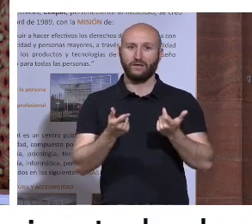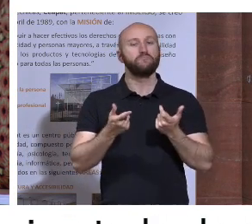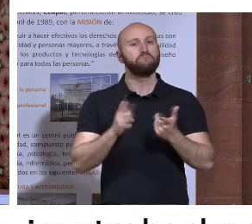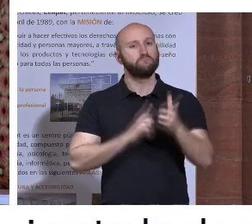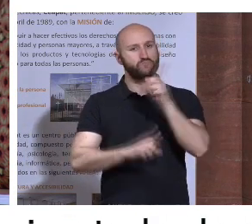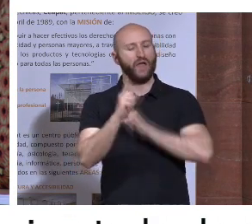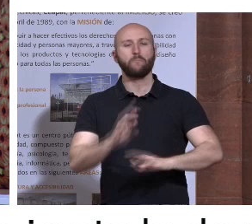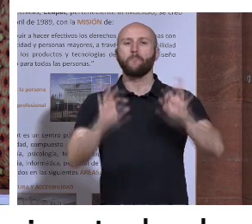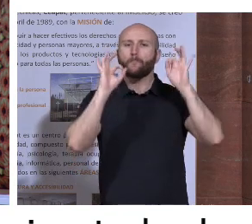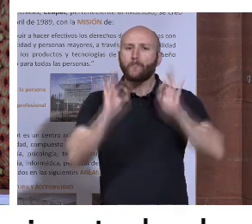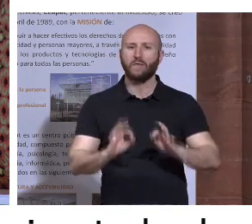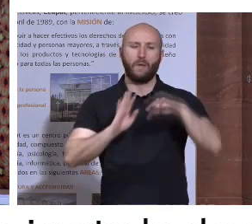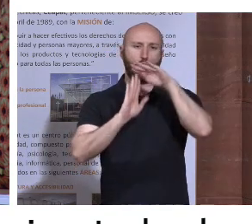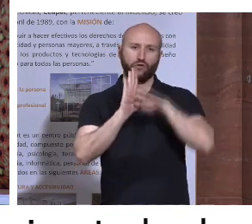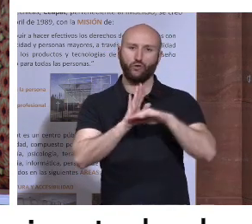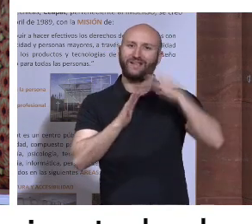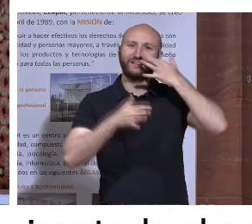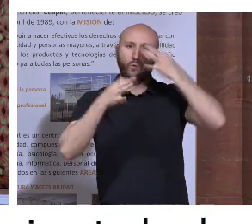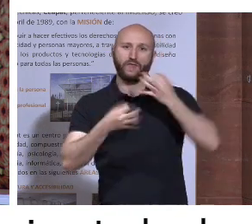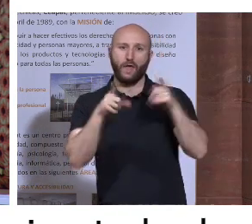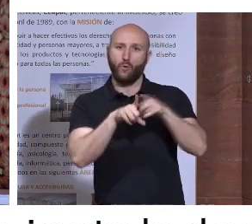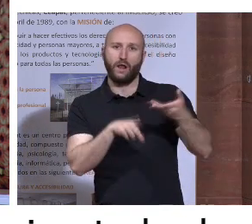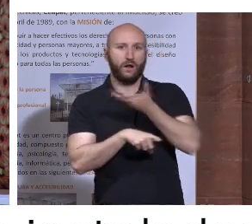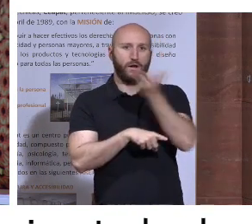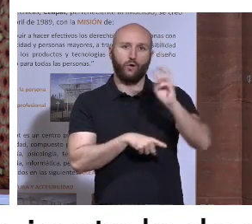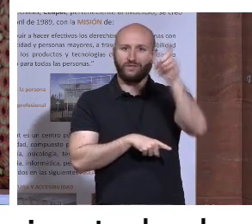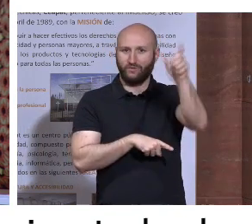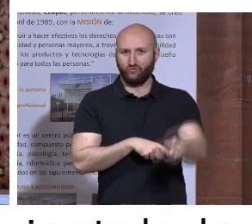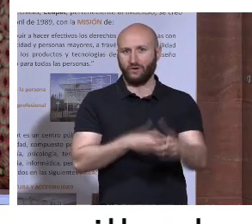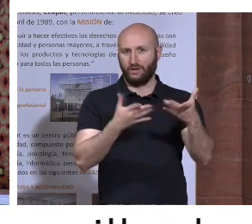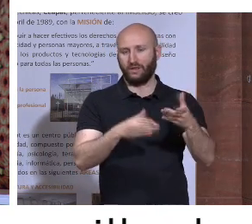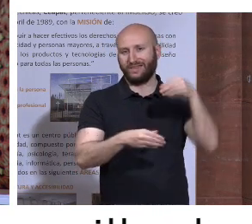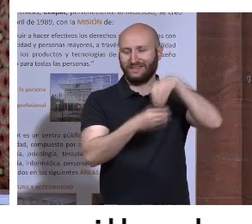condiciones de seguridad que cualquier otro pasajero que lo hace en el asiento del vehículo.